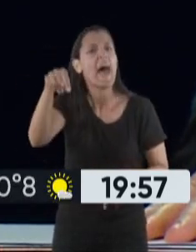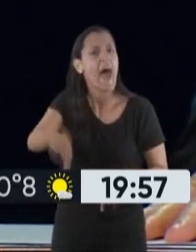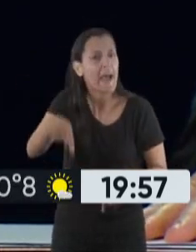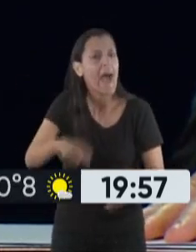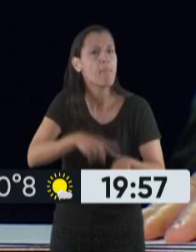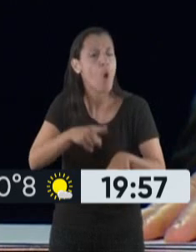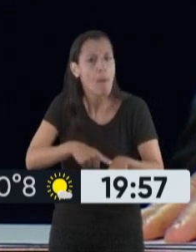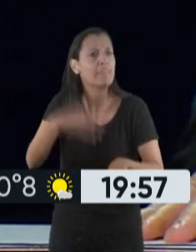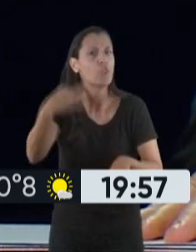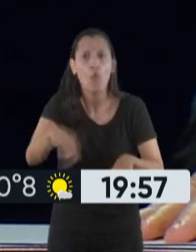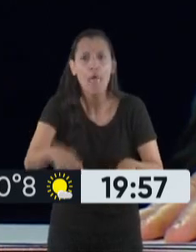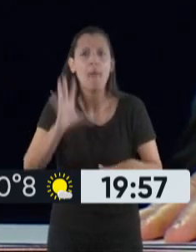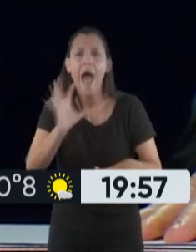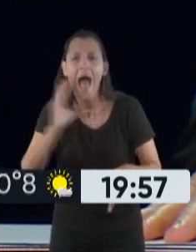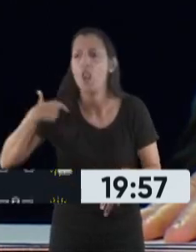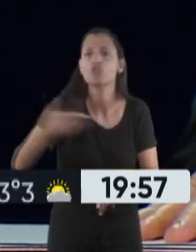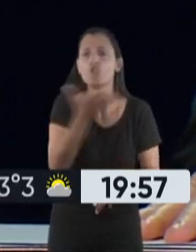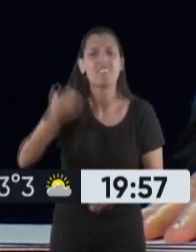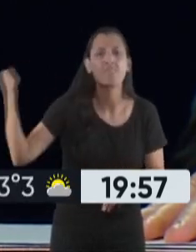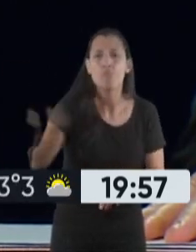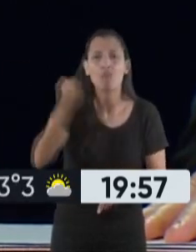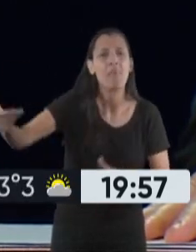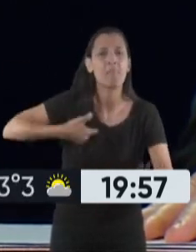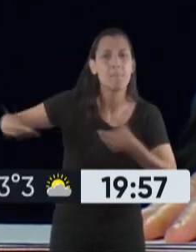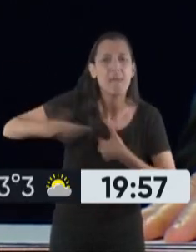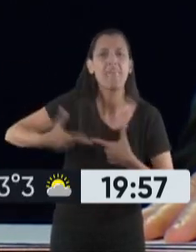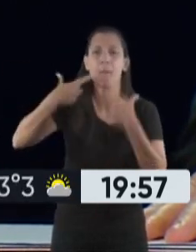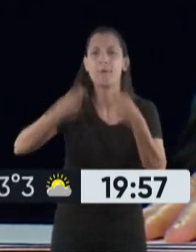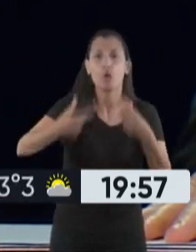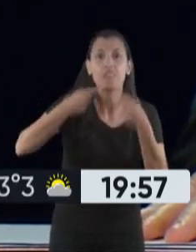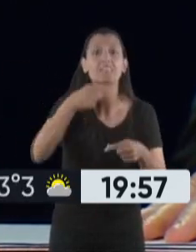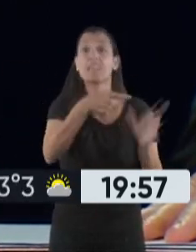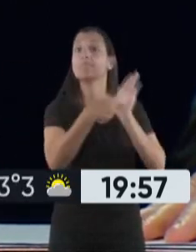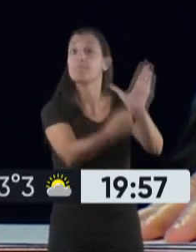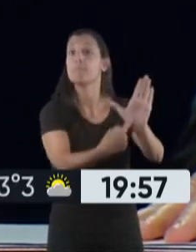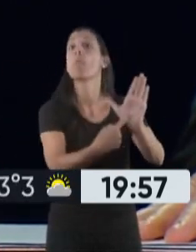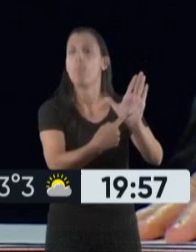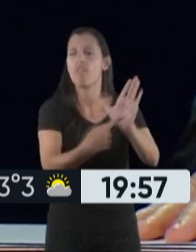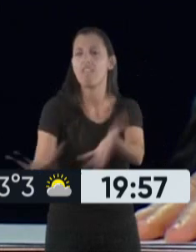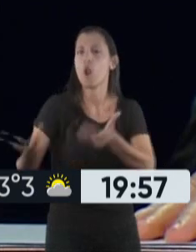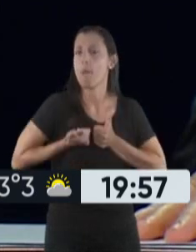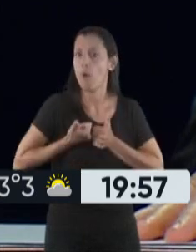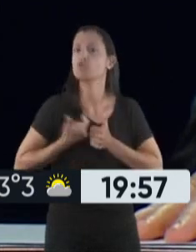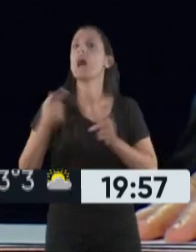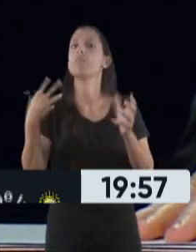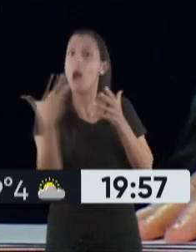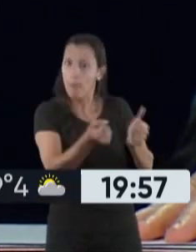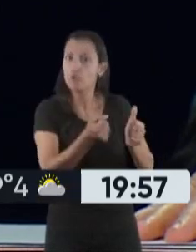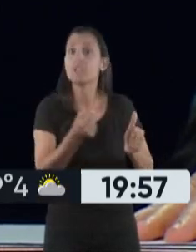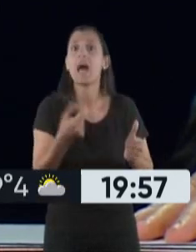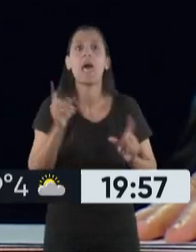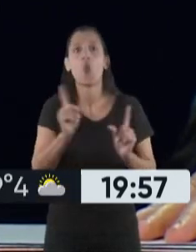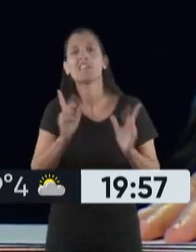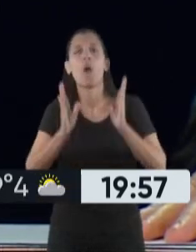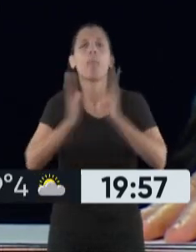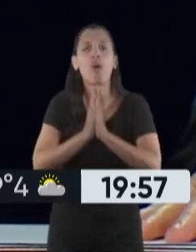un espacio social muy importante que está reclamando esto, por favor acompañen esto. Y no les decía, por favor